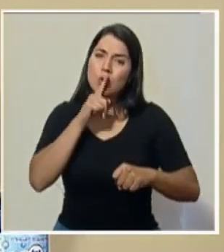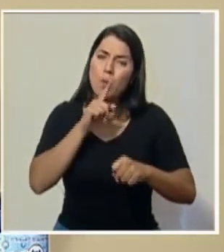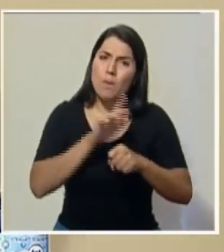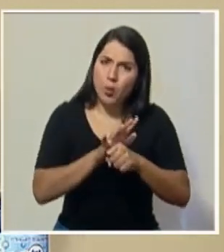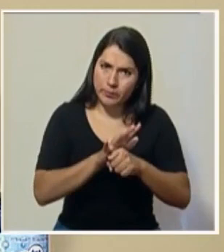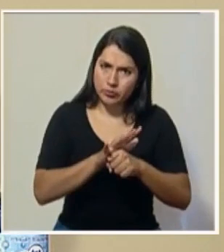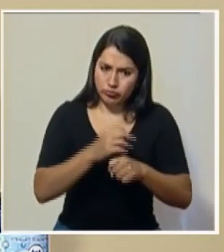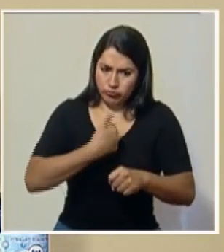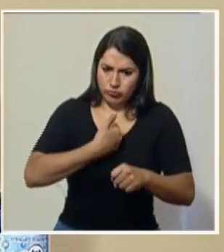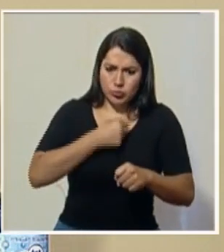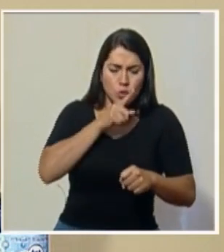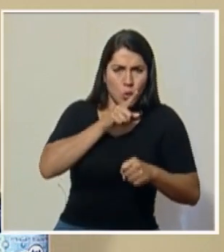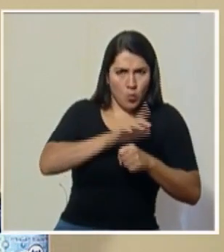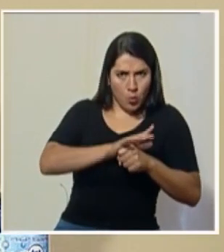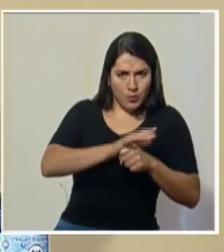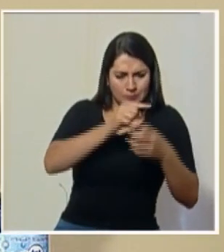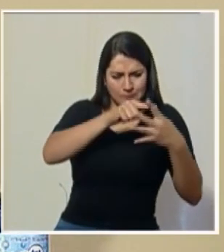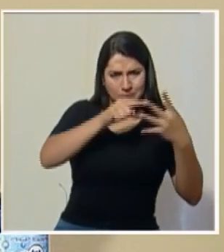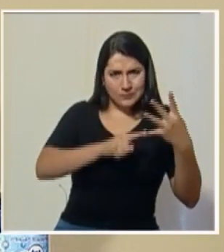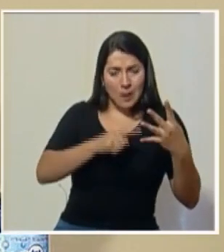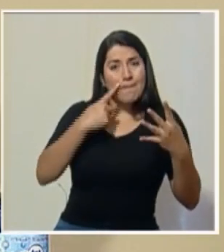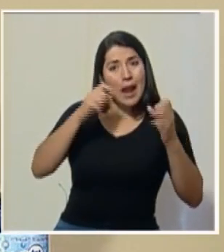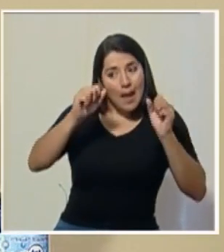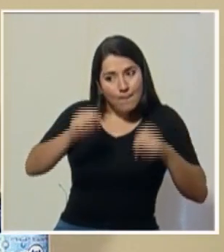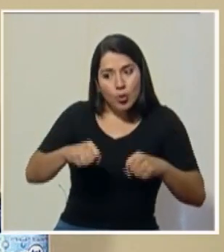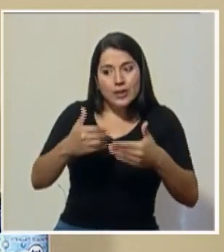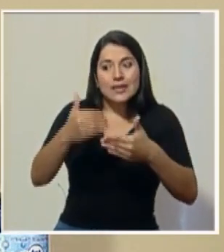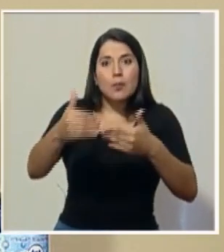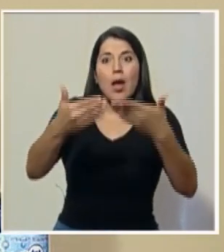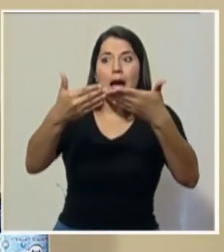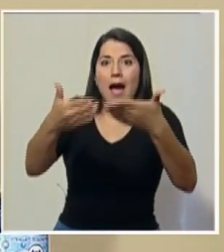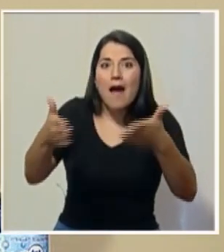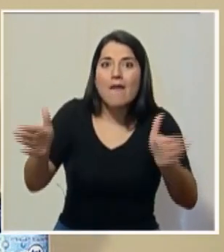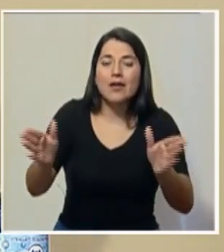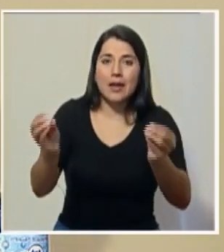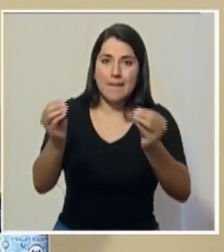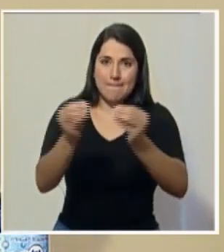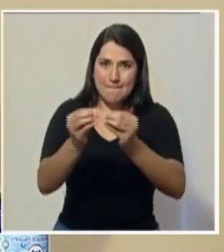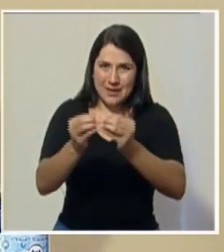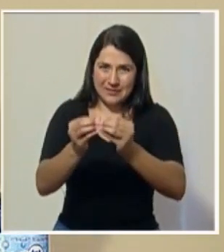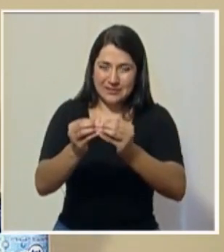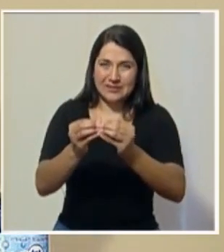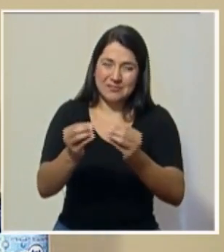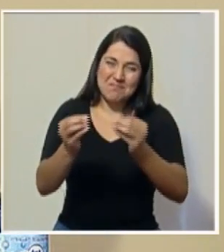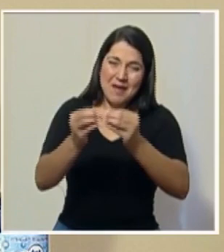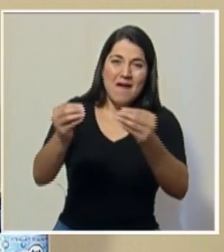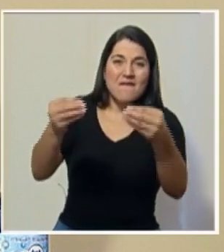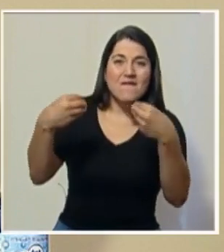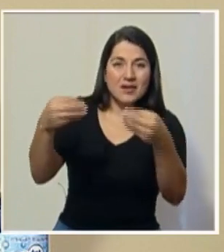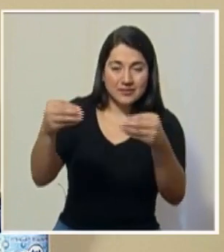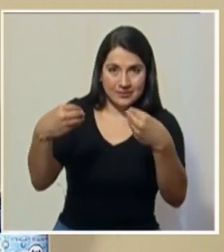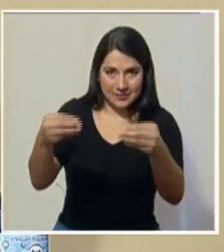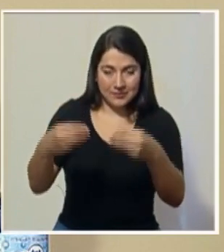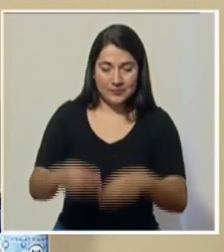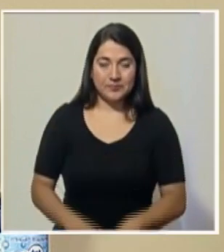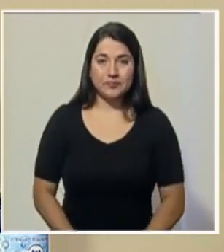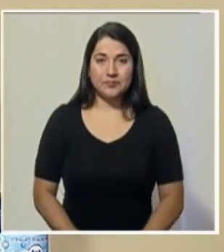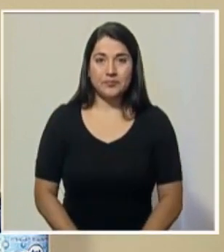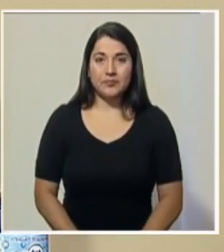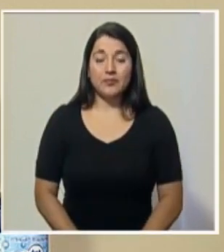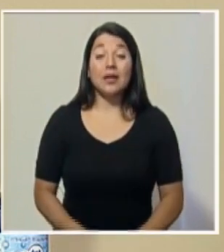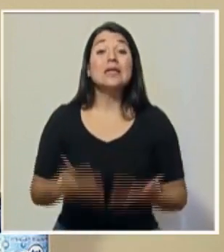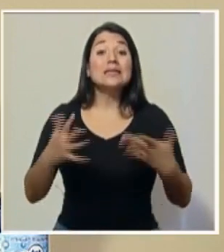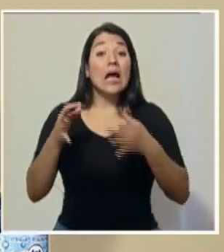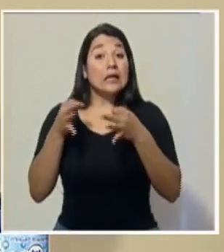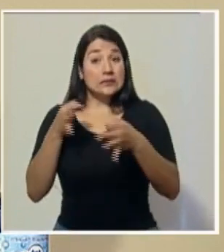también poder tener la mayor apertura posible dentro de todos los parámetros que vamos a estar manejando. Y